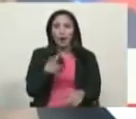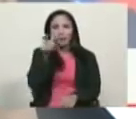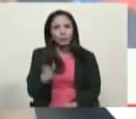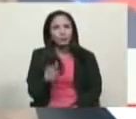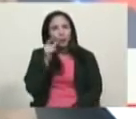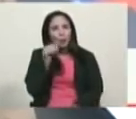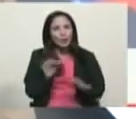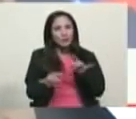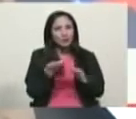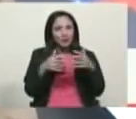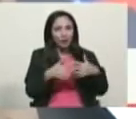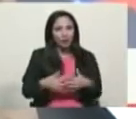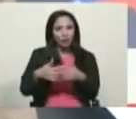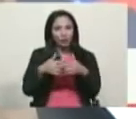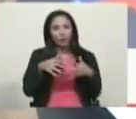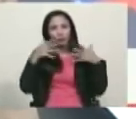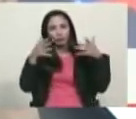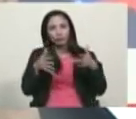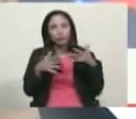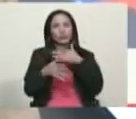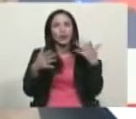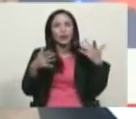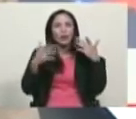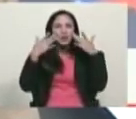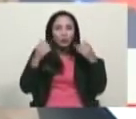Bolton, consejero de seguridad,